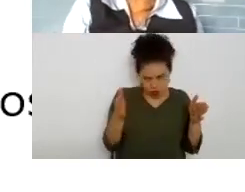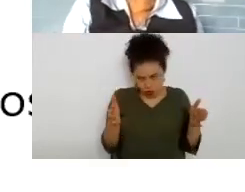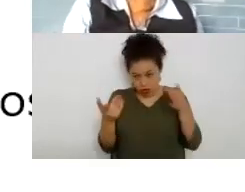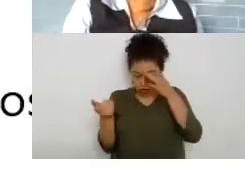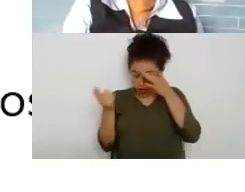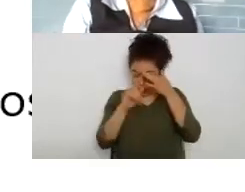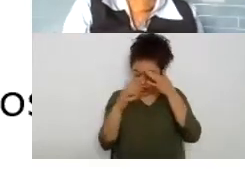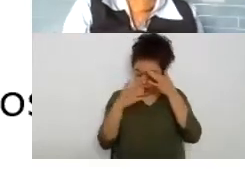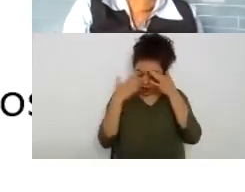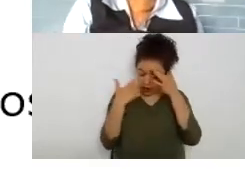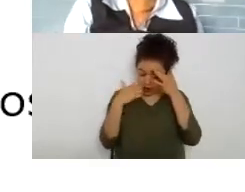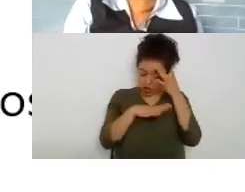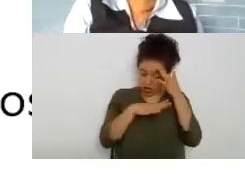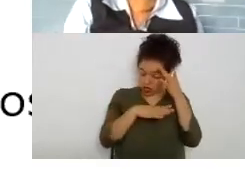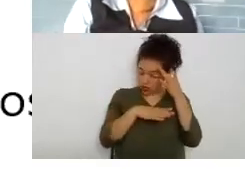escuela.